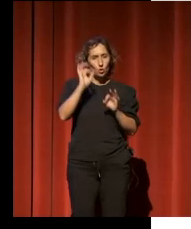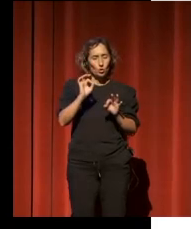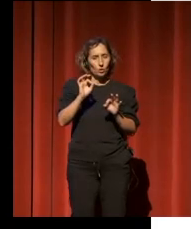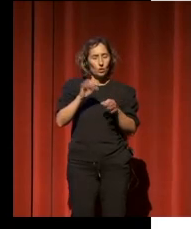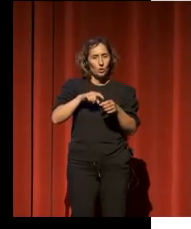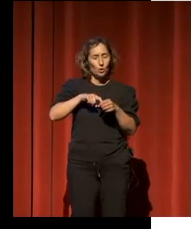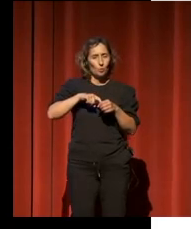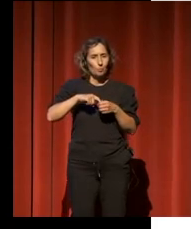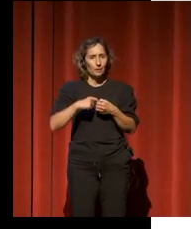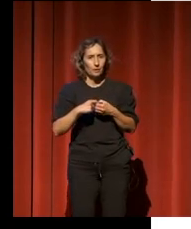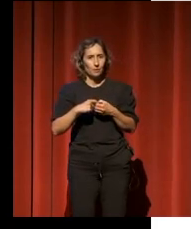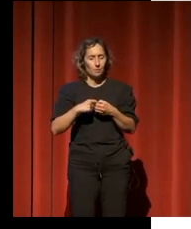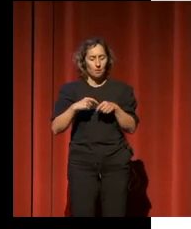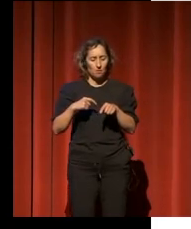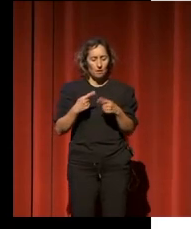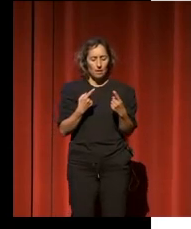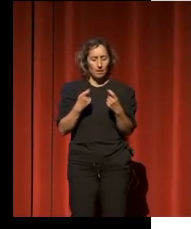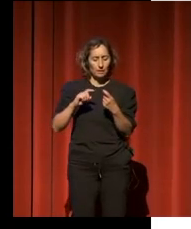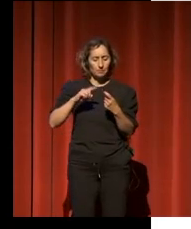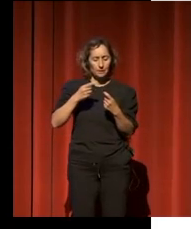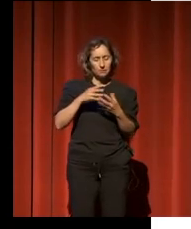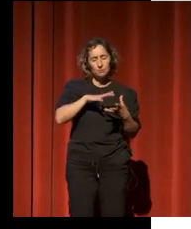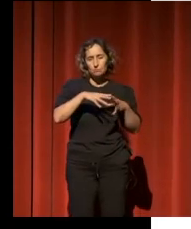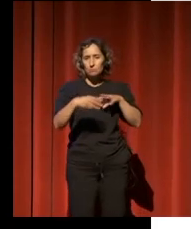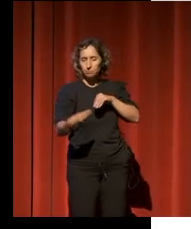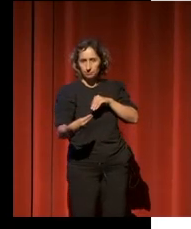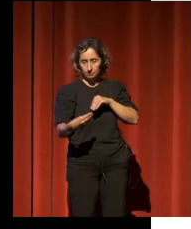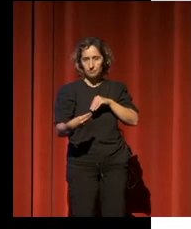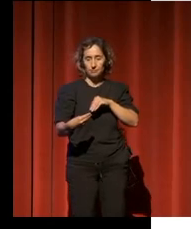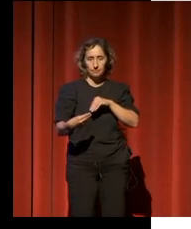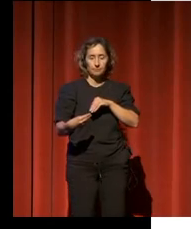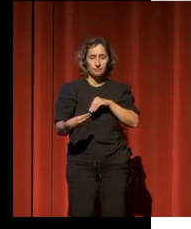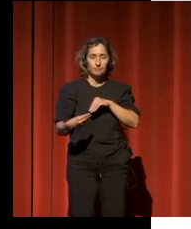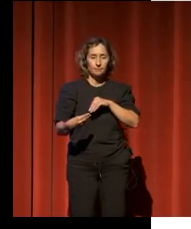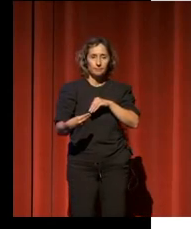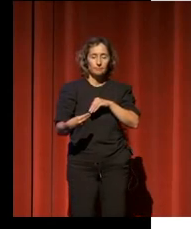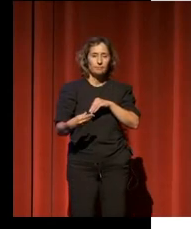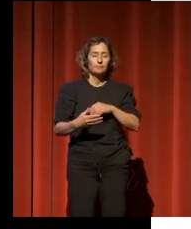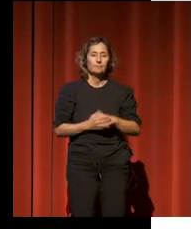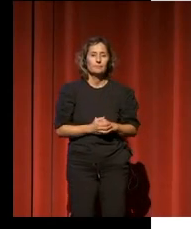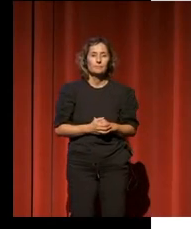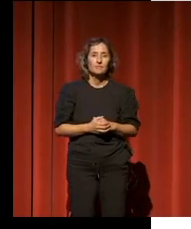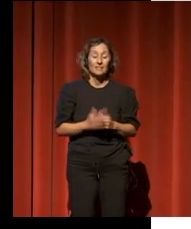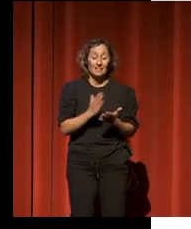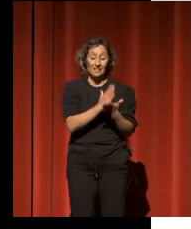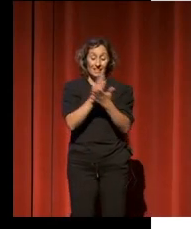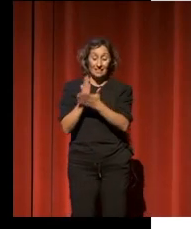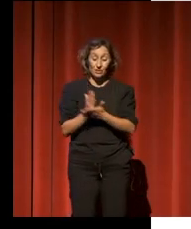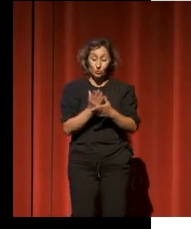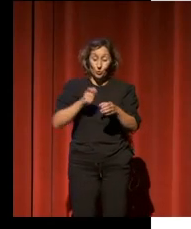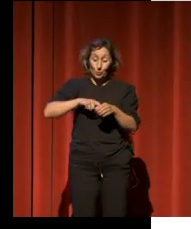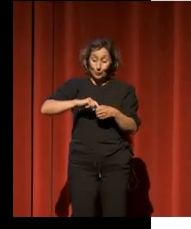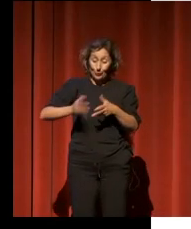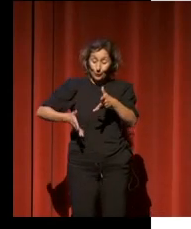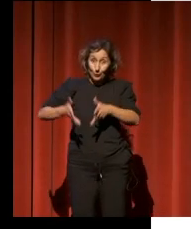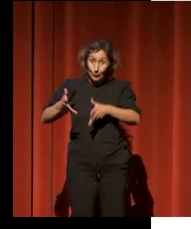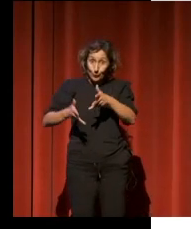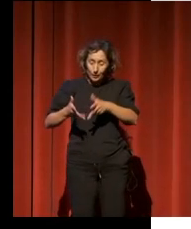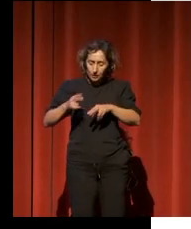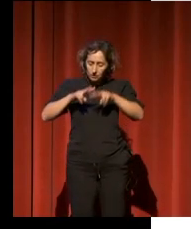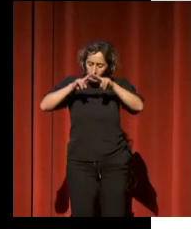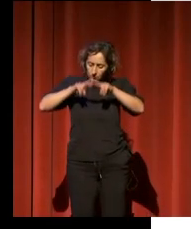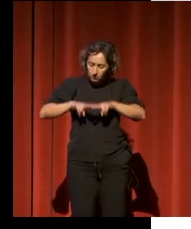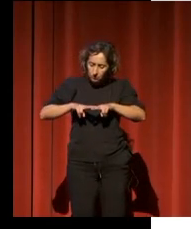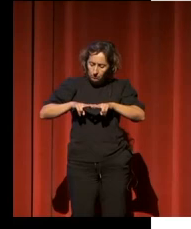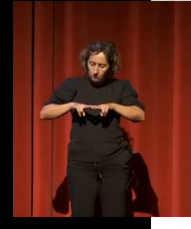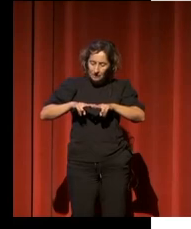participación más adecuadas para el mismo eh desde un punto de vista de del estudio de la participación ciudadana ese sería un poco el